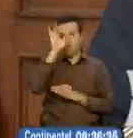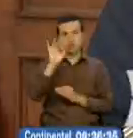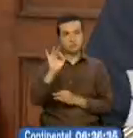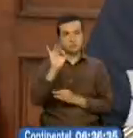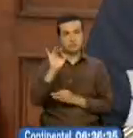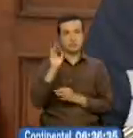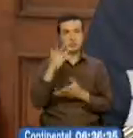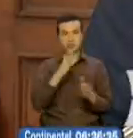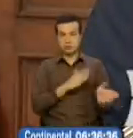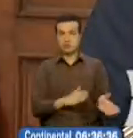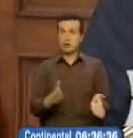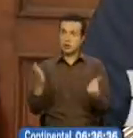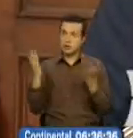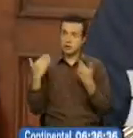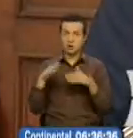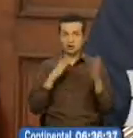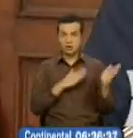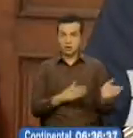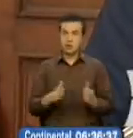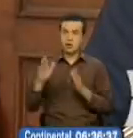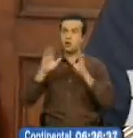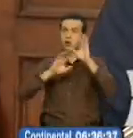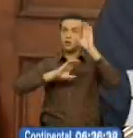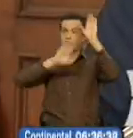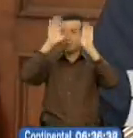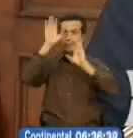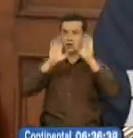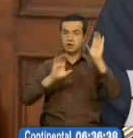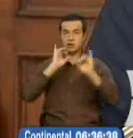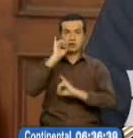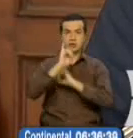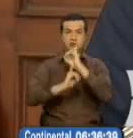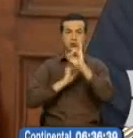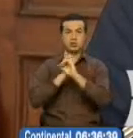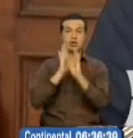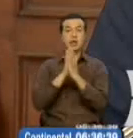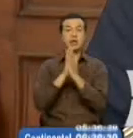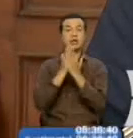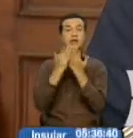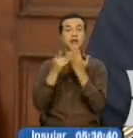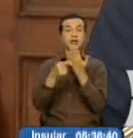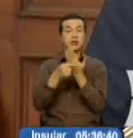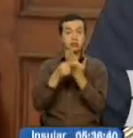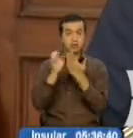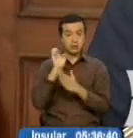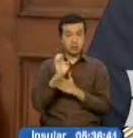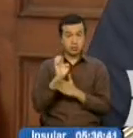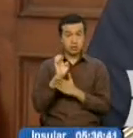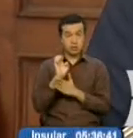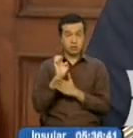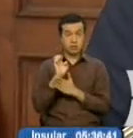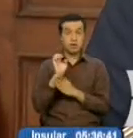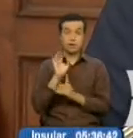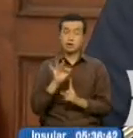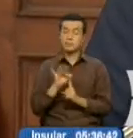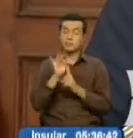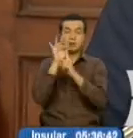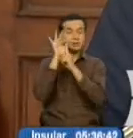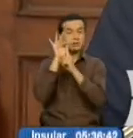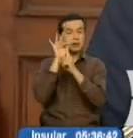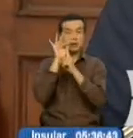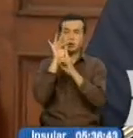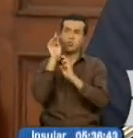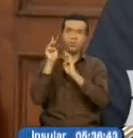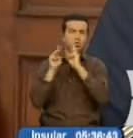Ha organizado y llevado adelante la Feria Internacional del Libro en Ecuador, cita de